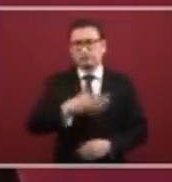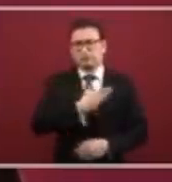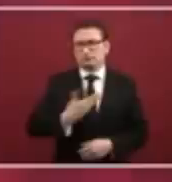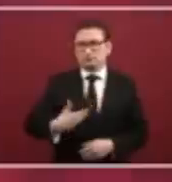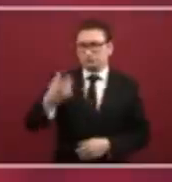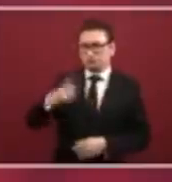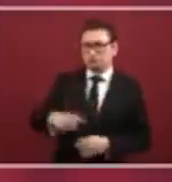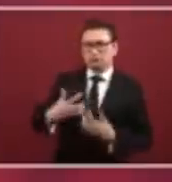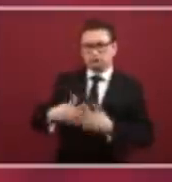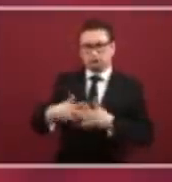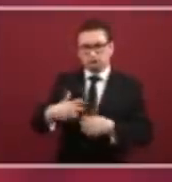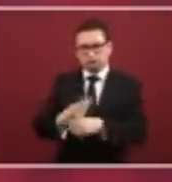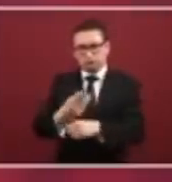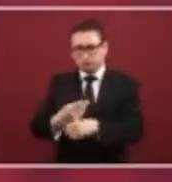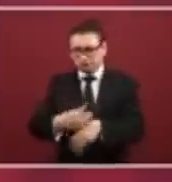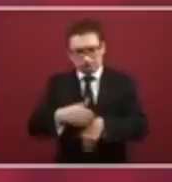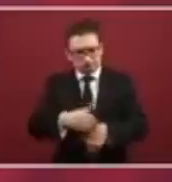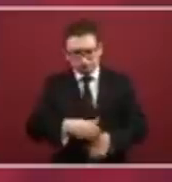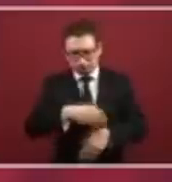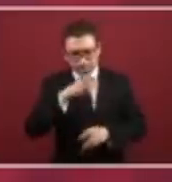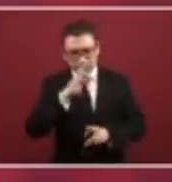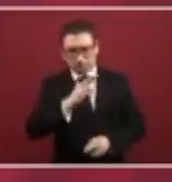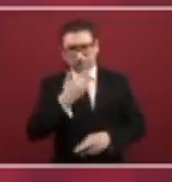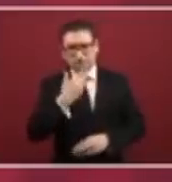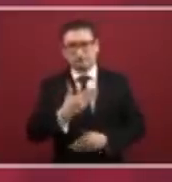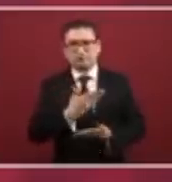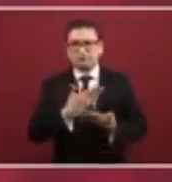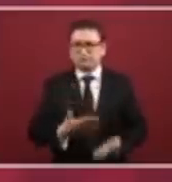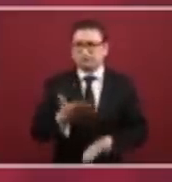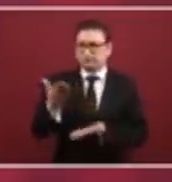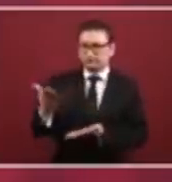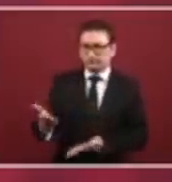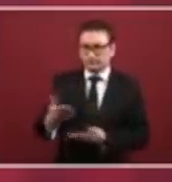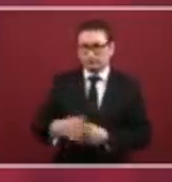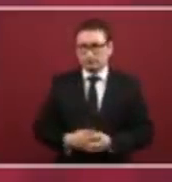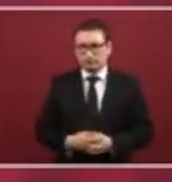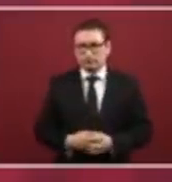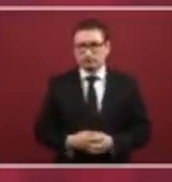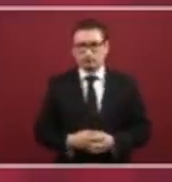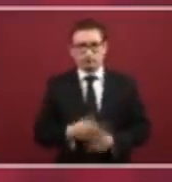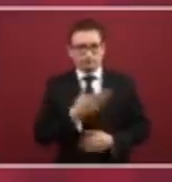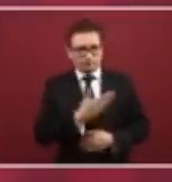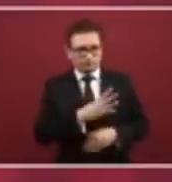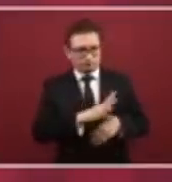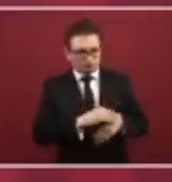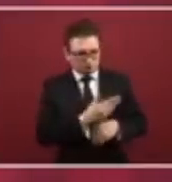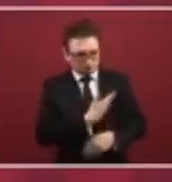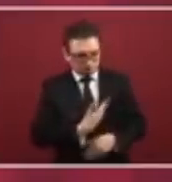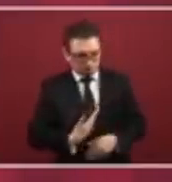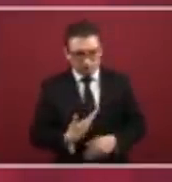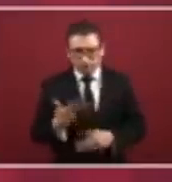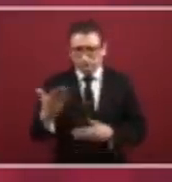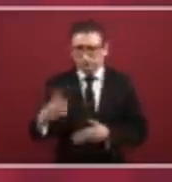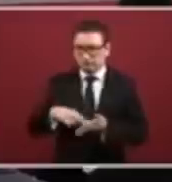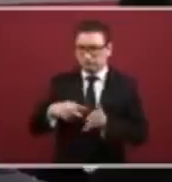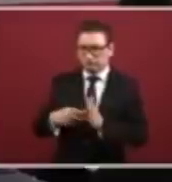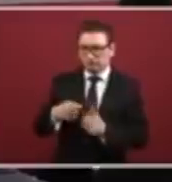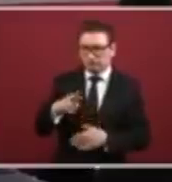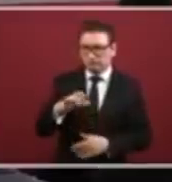presidente. Por lo anterior, dejo el uso de la voz, si el presidente no tiene inconveniente, al ingeniero Rocío